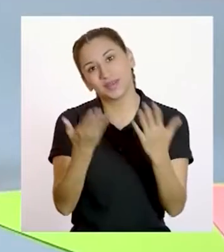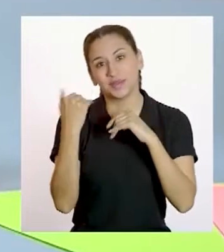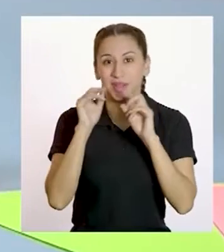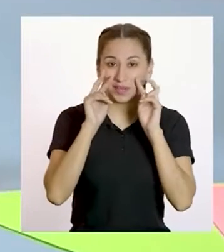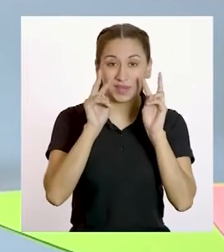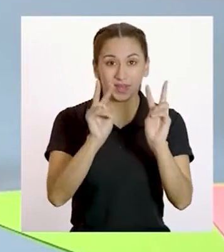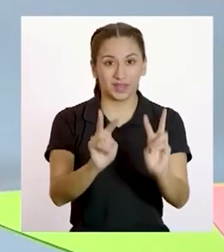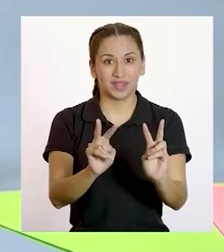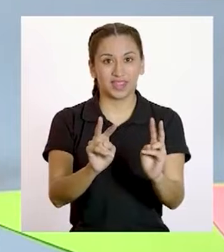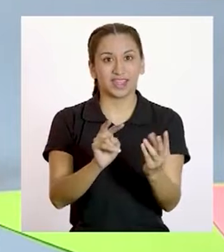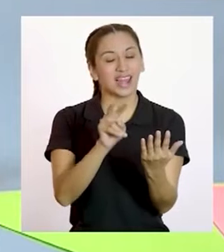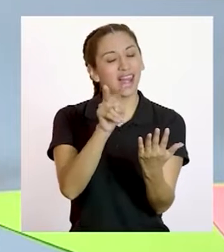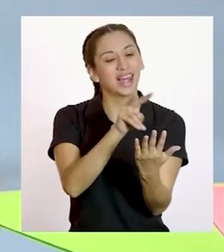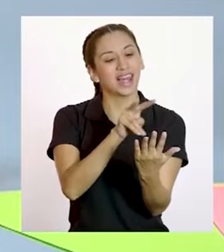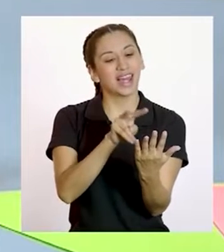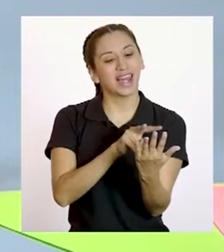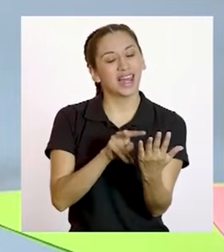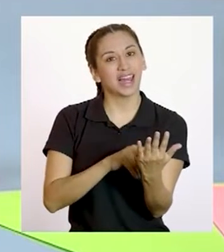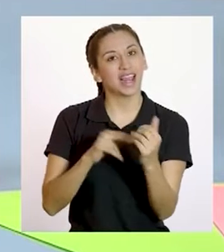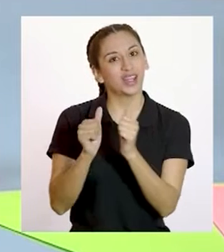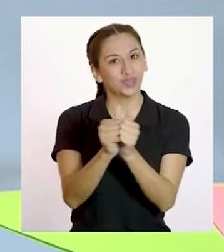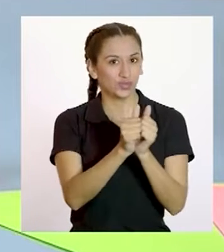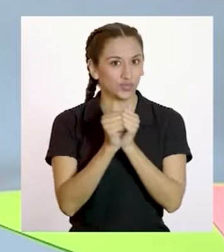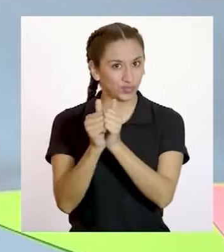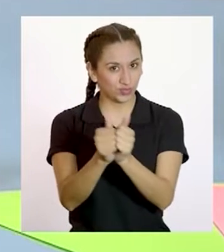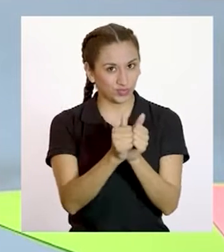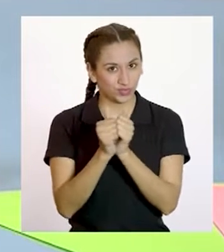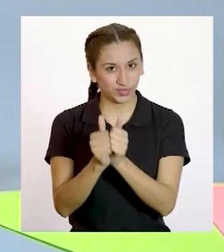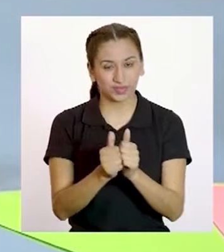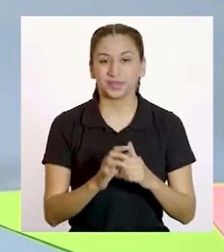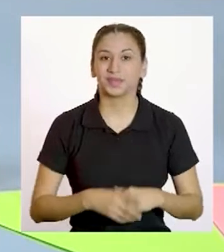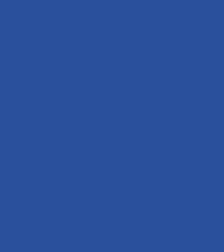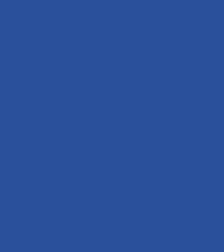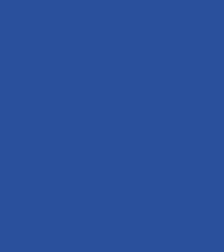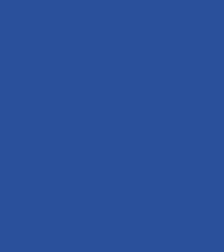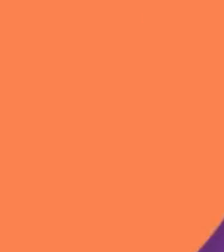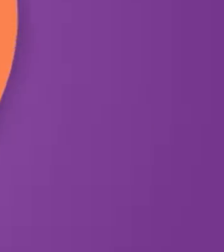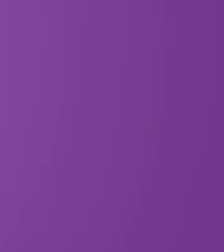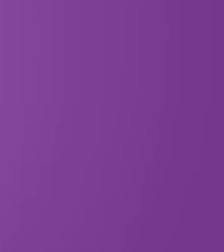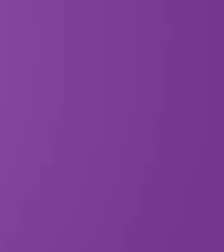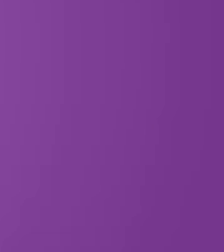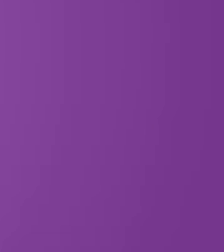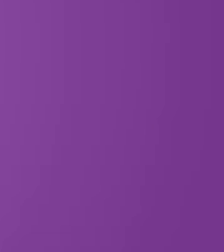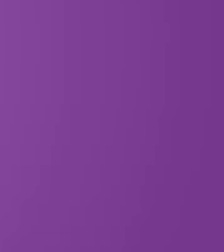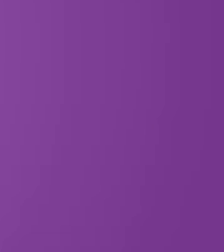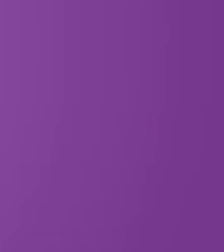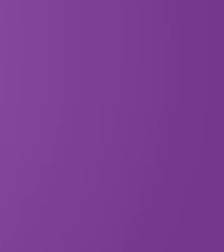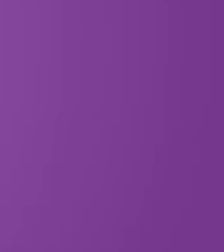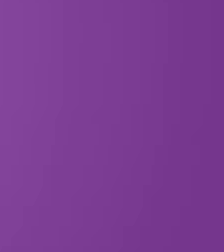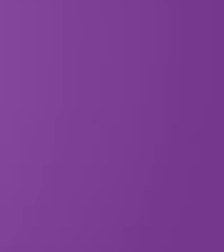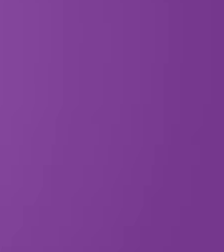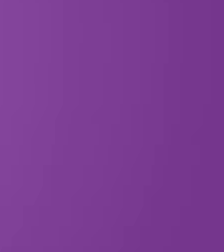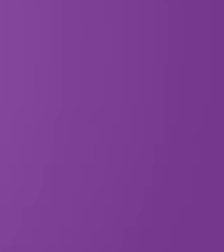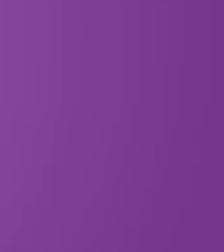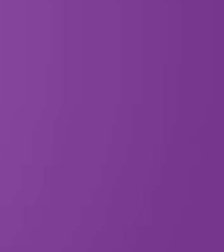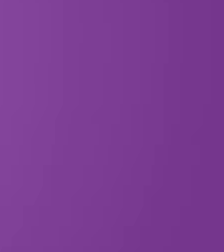lectura. Vamos a ver, leemos juntos.